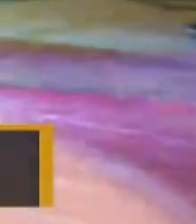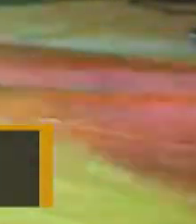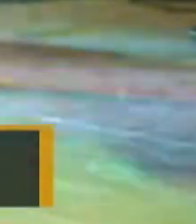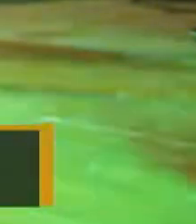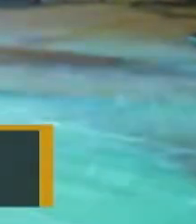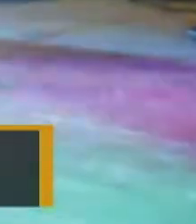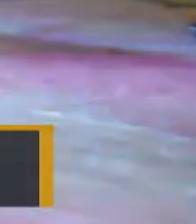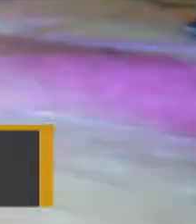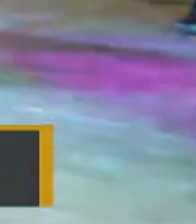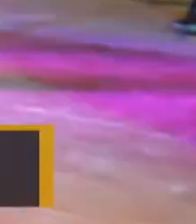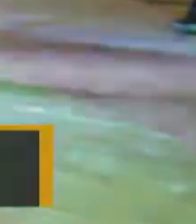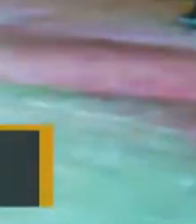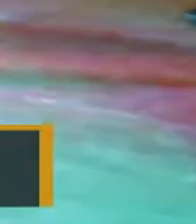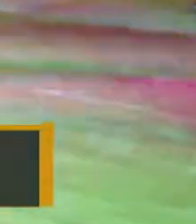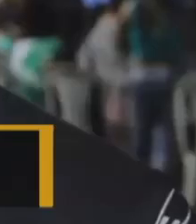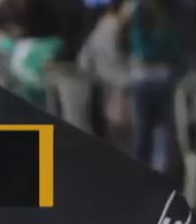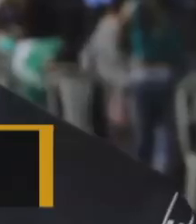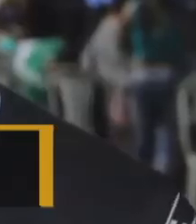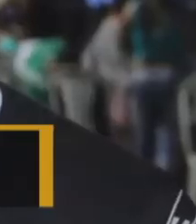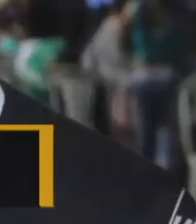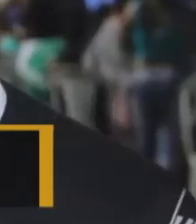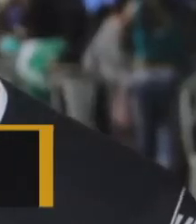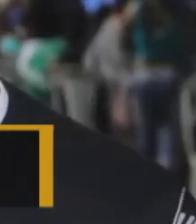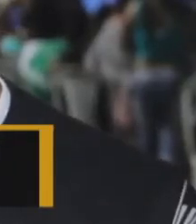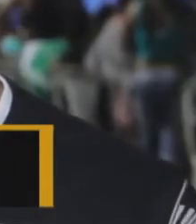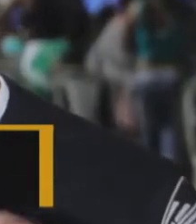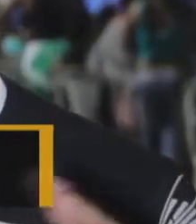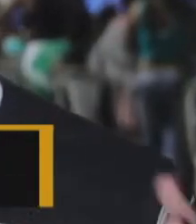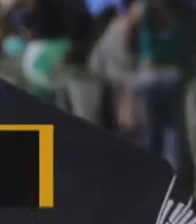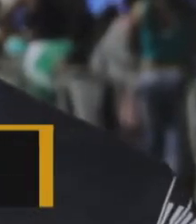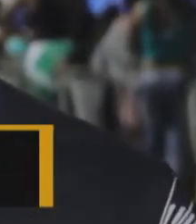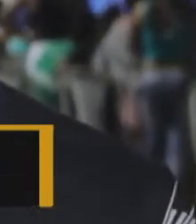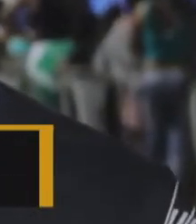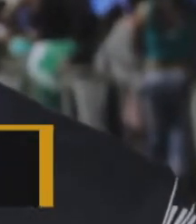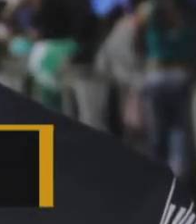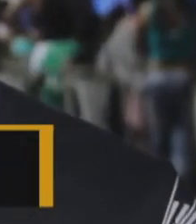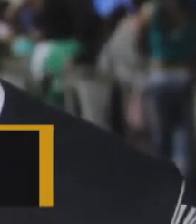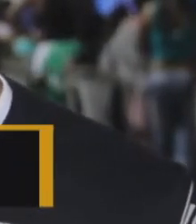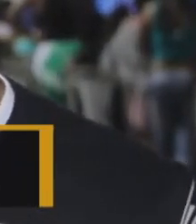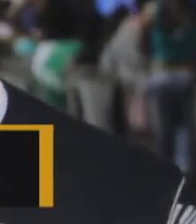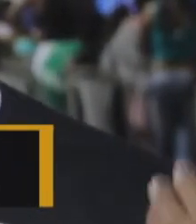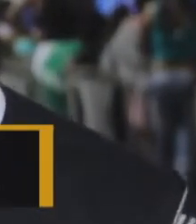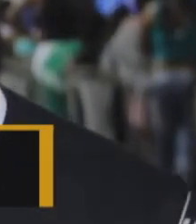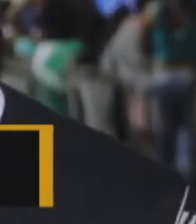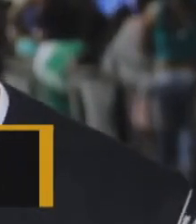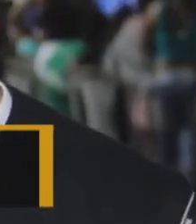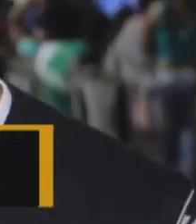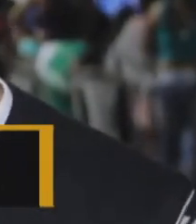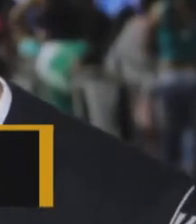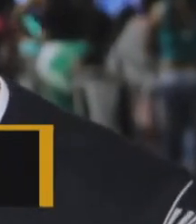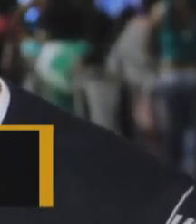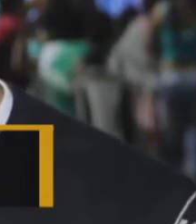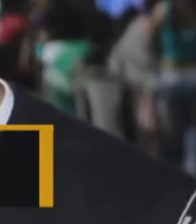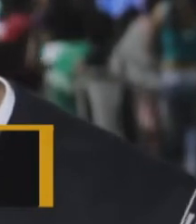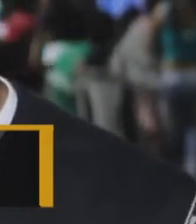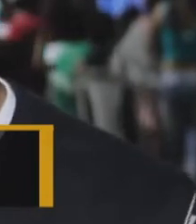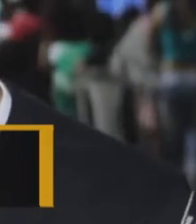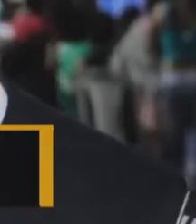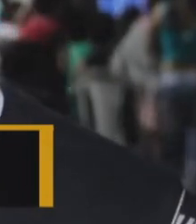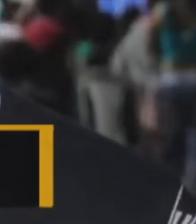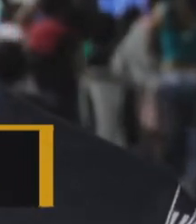de talentos de toda la ciudad. Este año hemos hecho una programación de todo el mes de abril. Lo que están viendo se llama Danza al Barrio. ¿En